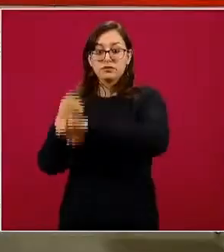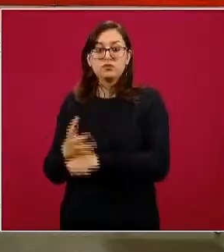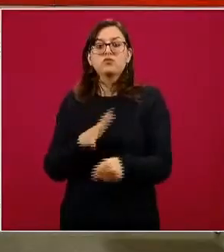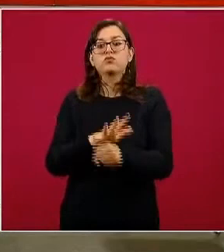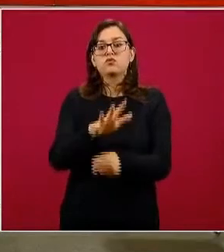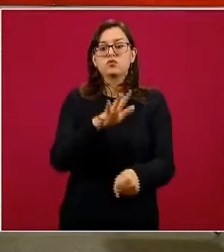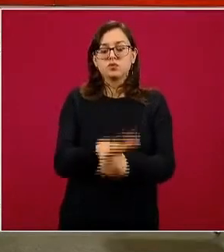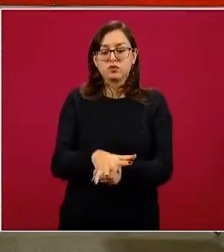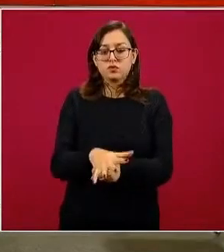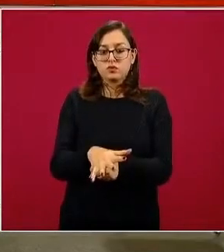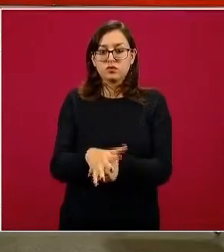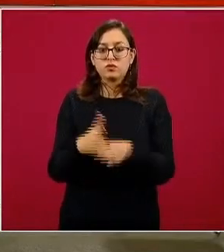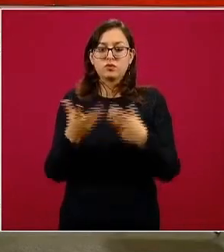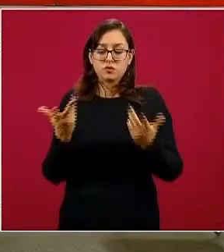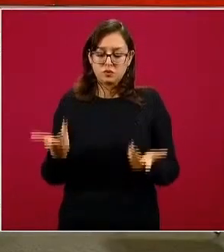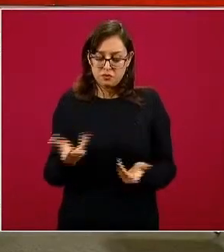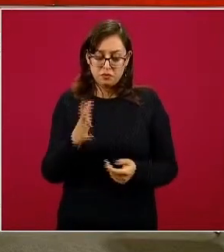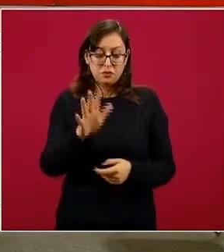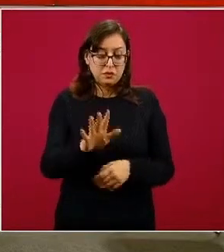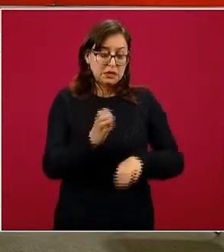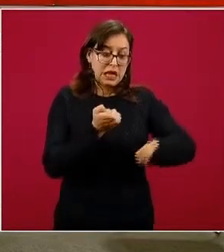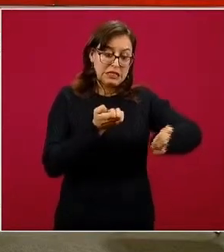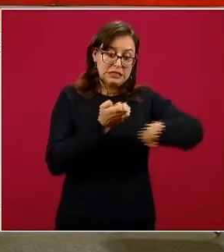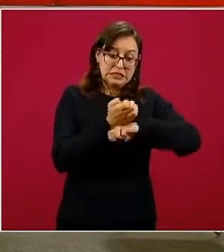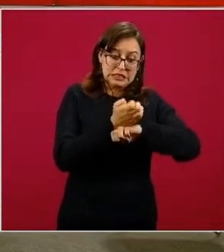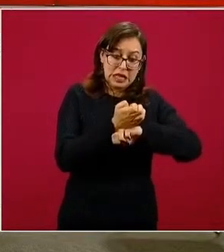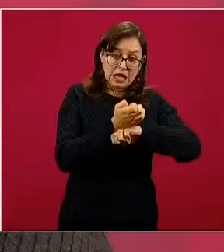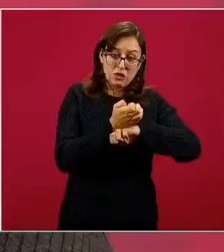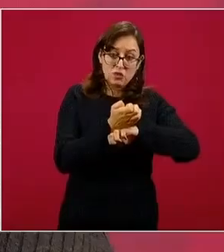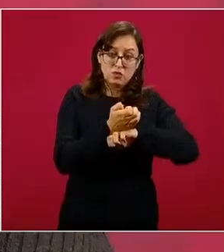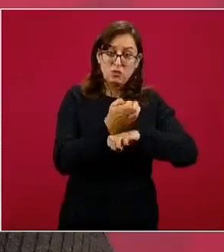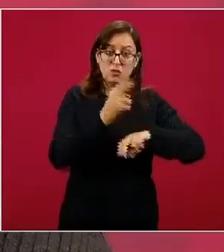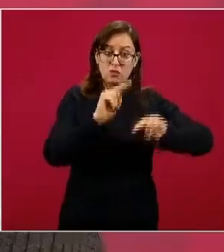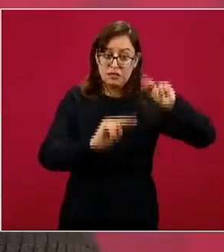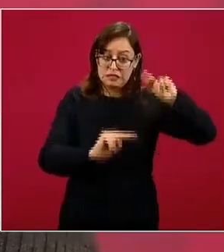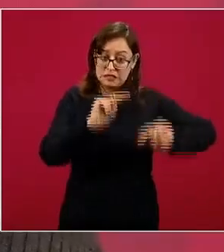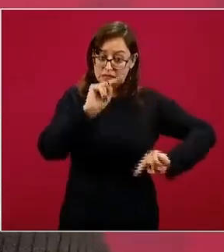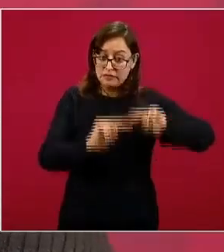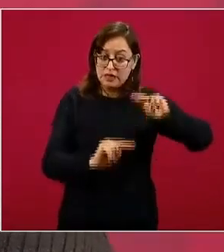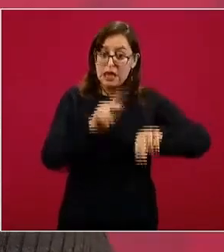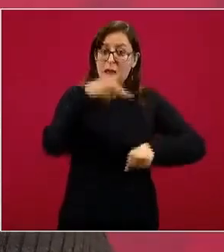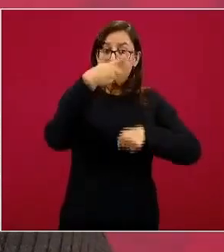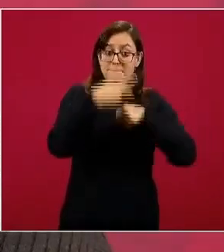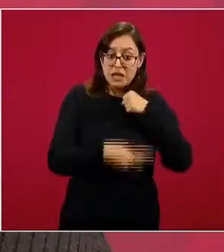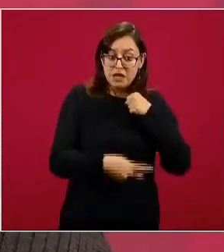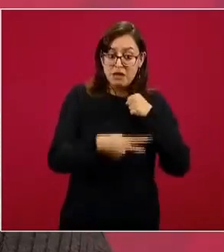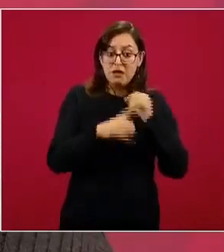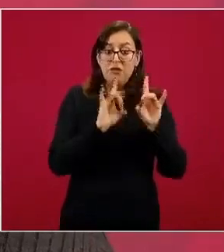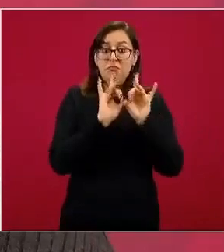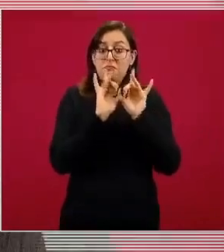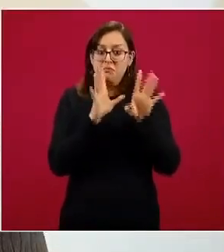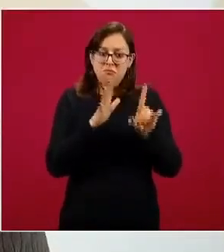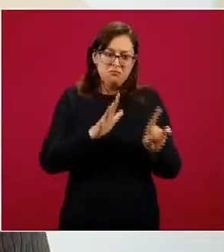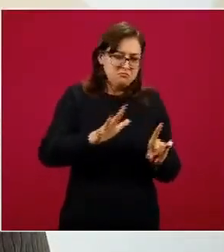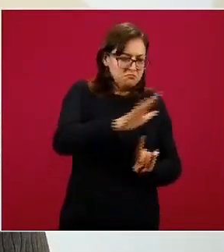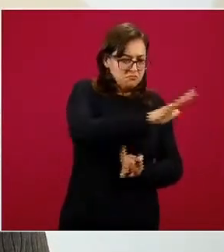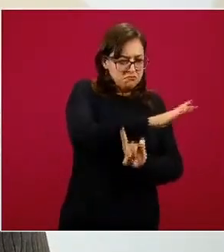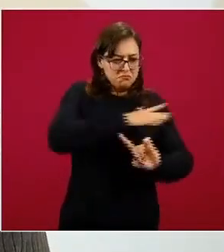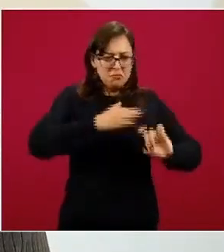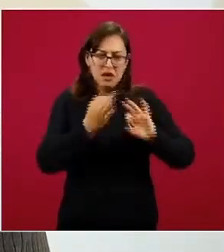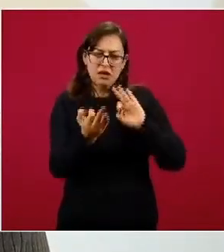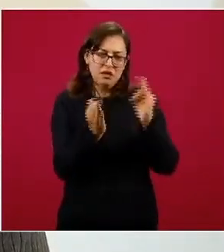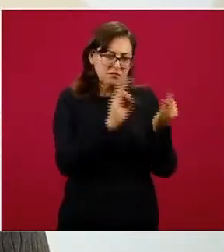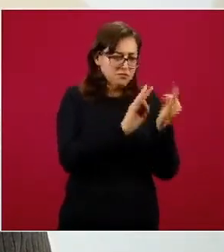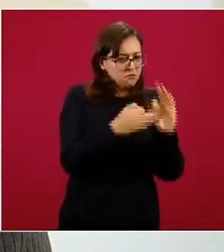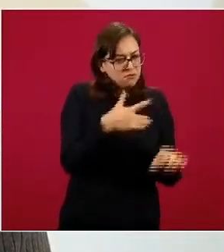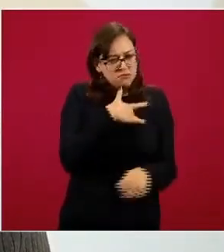es que cuando una entidad federativa está en un nivel de riesgo, si esta entidad por las condiciones locales que ellos